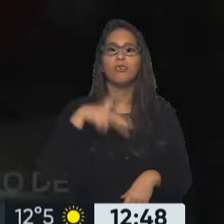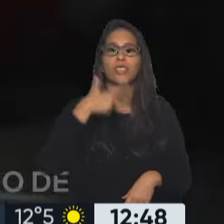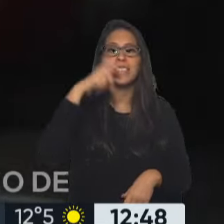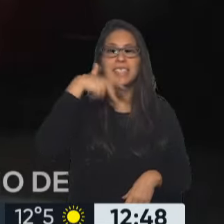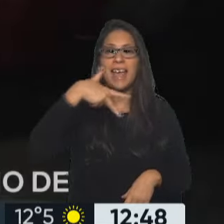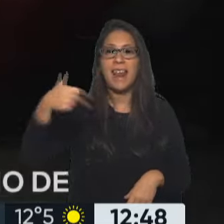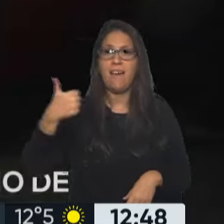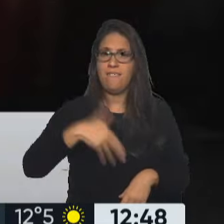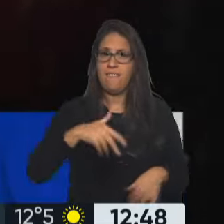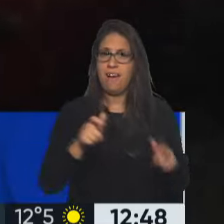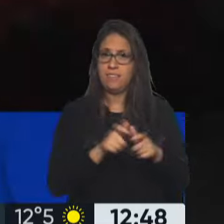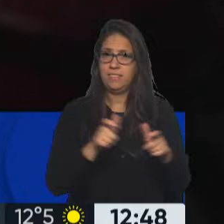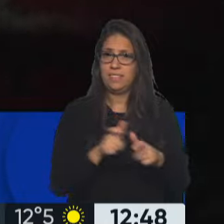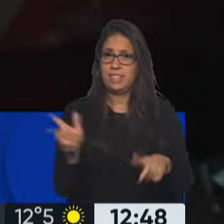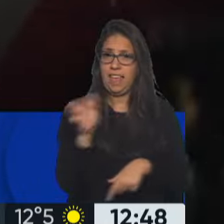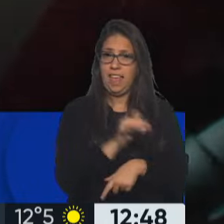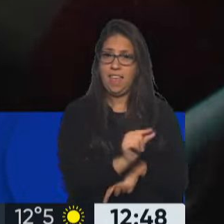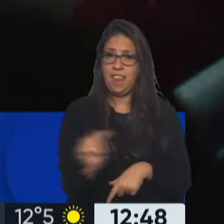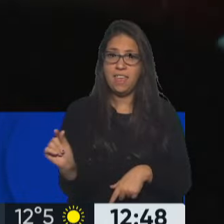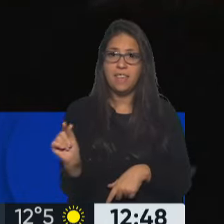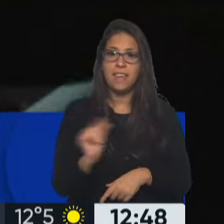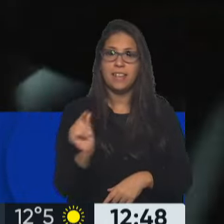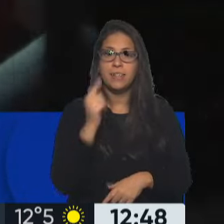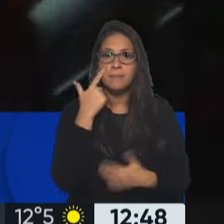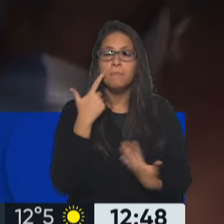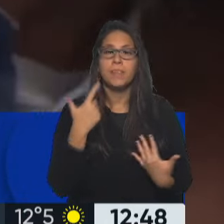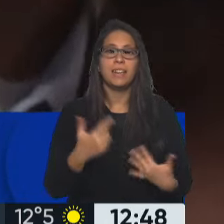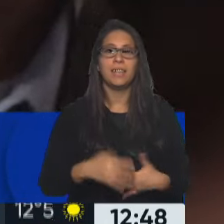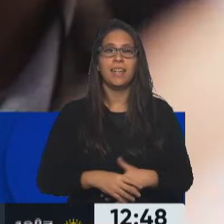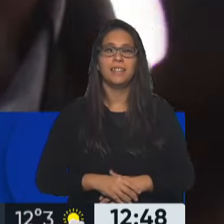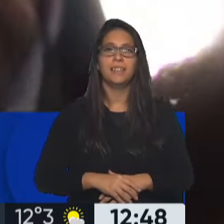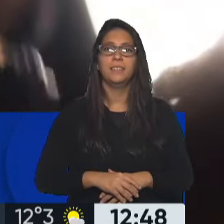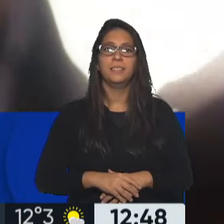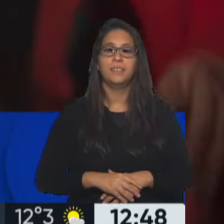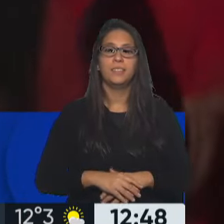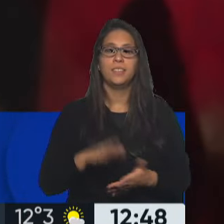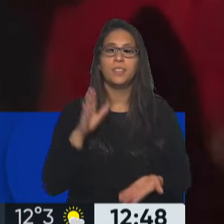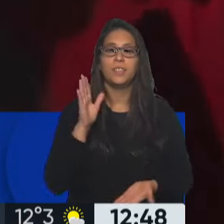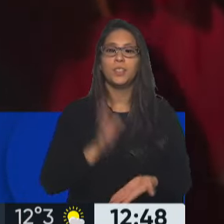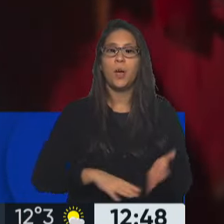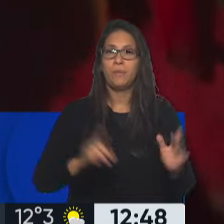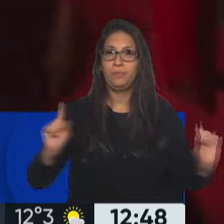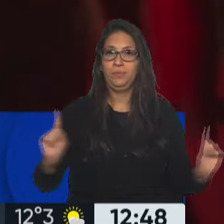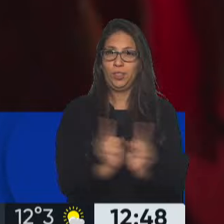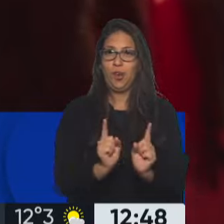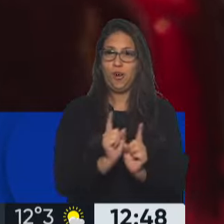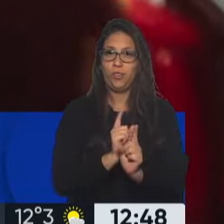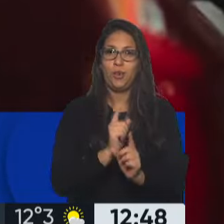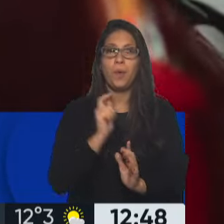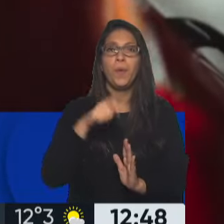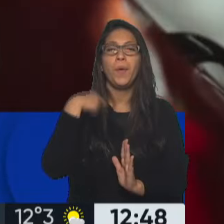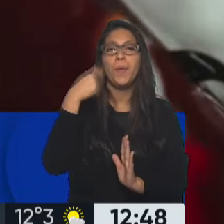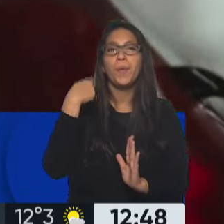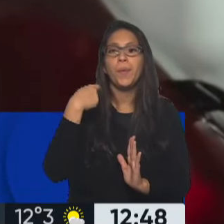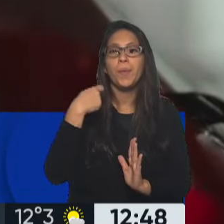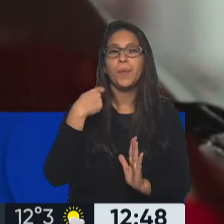Senna y acaban de publicar estas escenas justamente de la... Es el teaser de lo que es esta serie biográfica que se